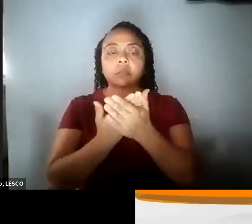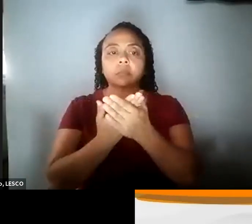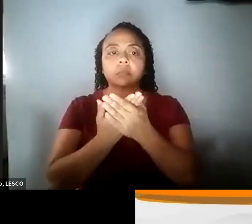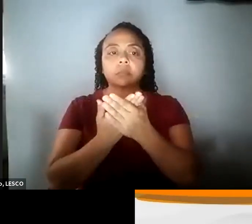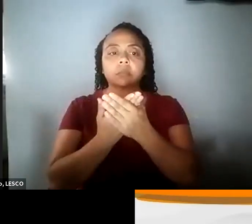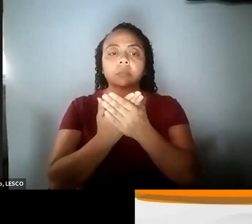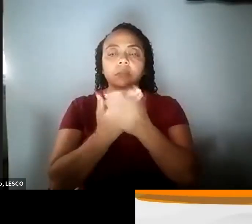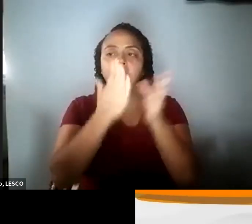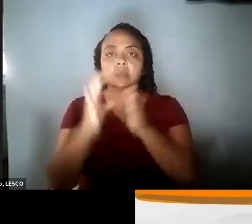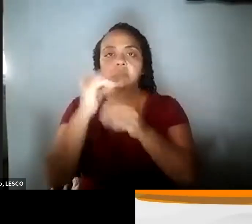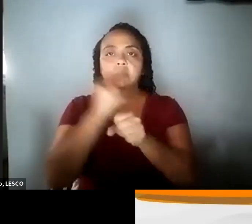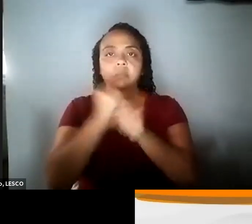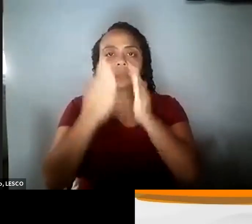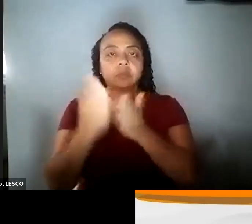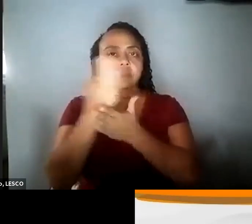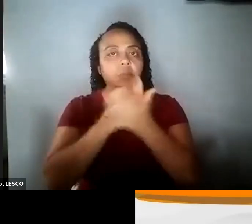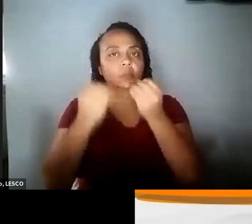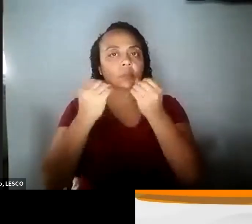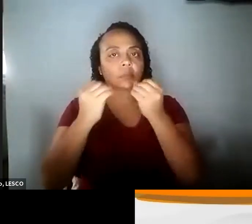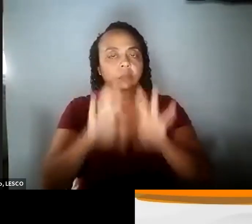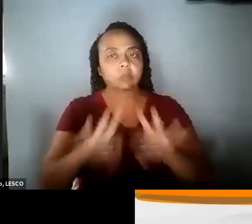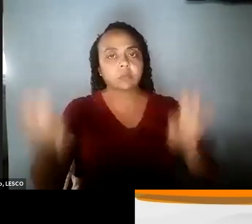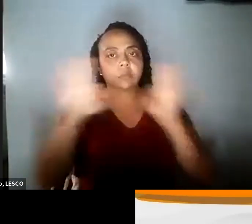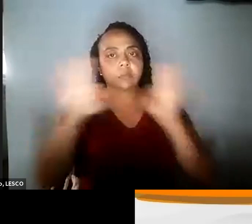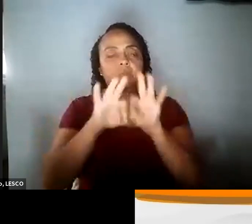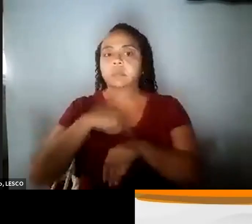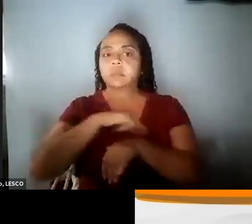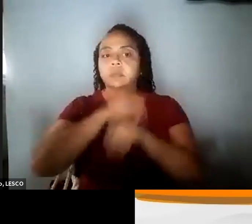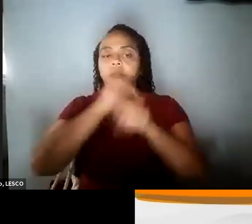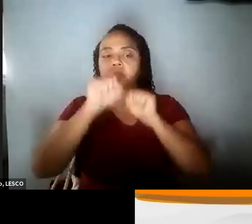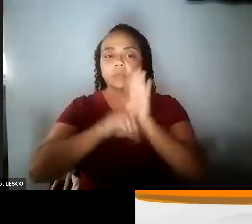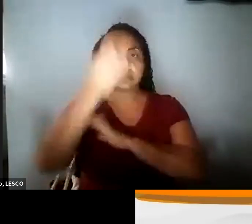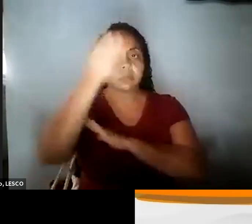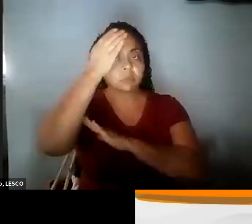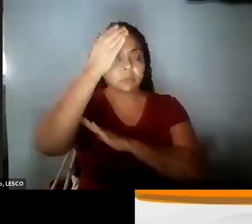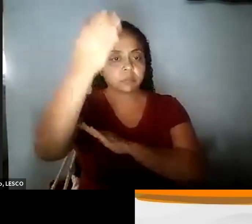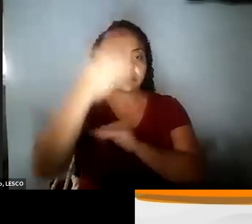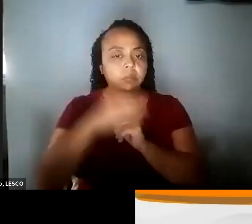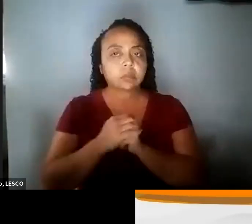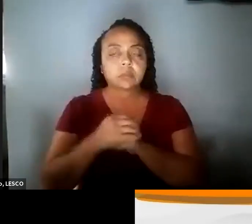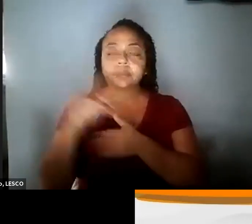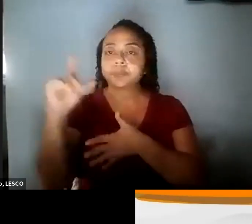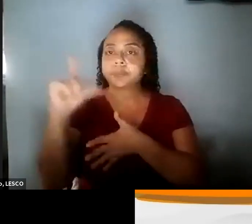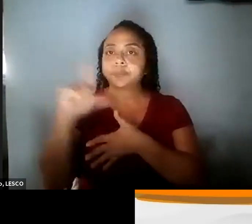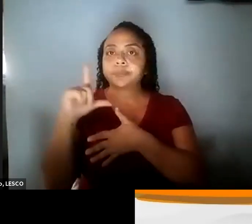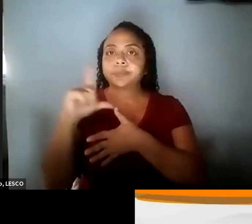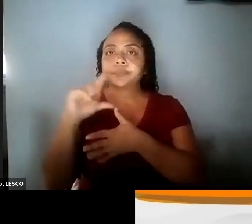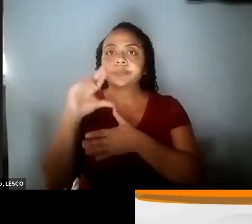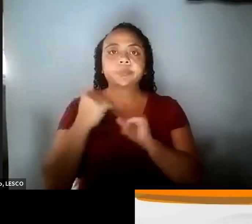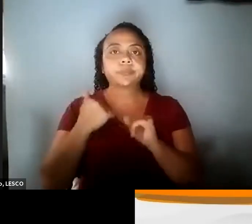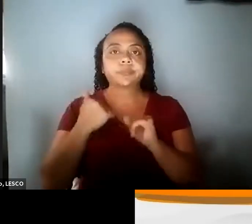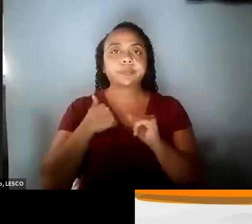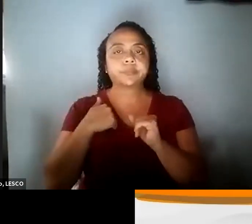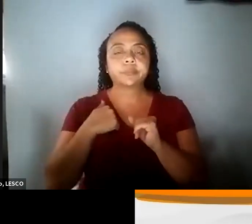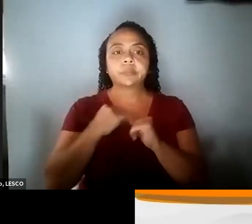colaboradores es algo muy importante nosotros poder desarrollar cultura principalmente latinoamericana que no tenemos o no somos